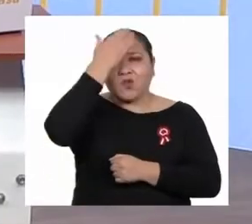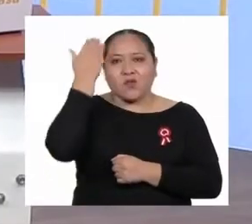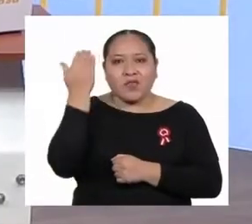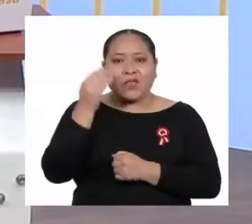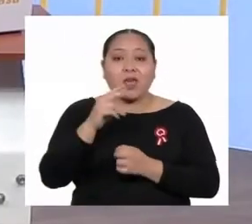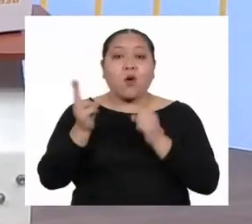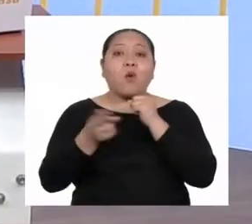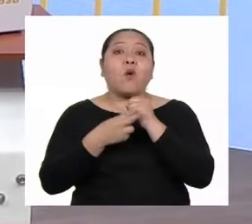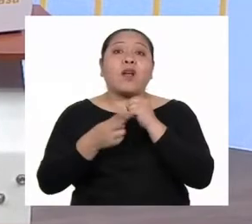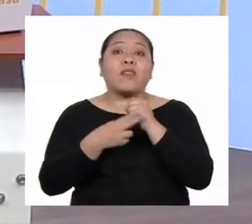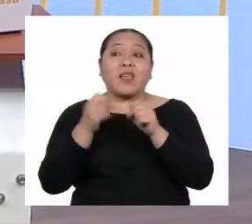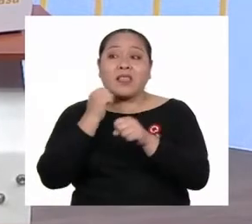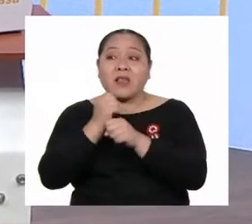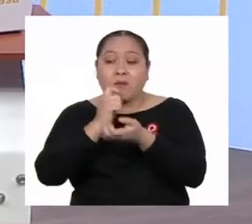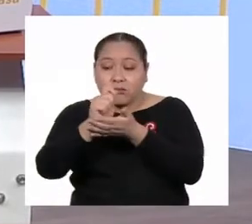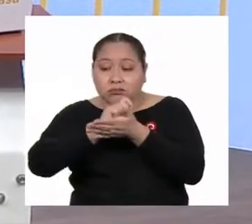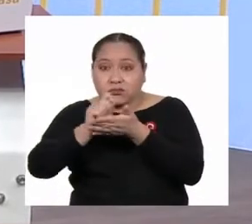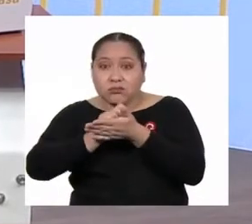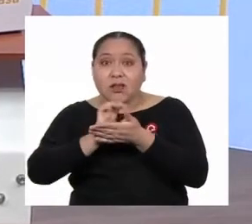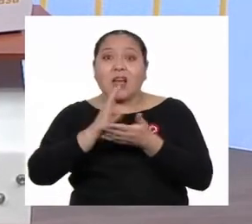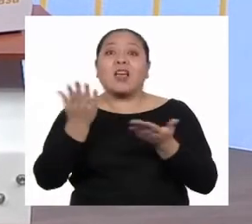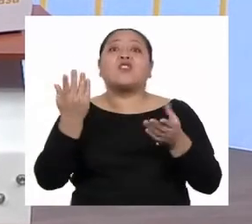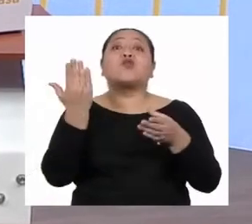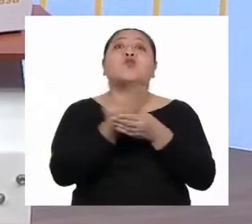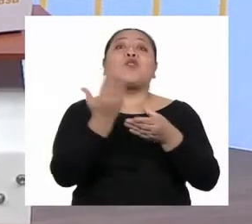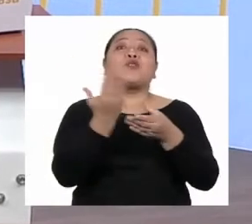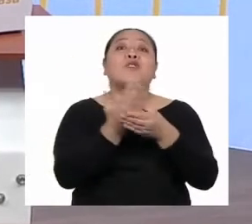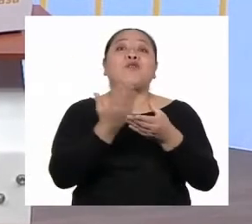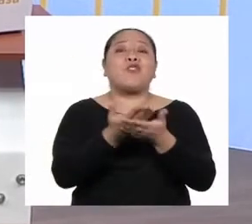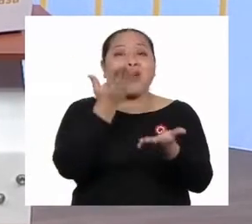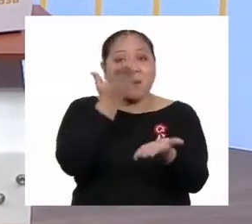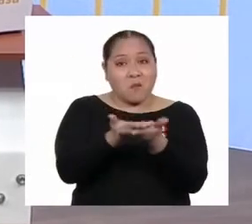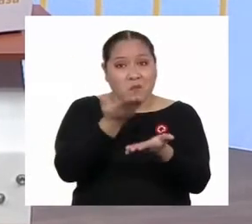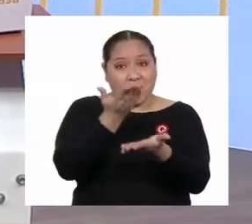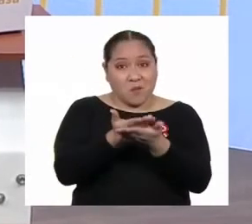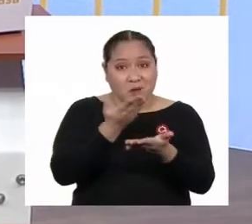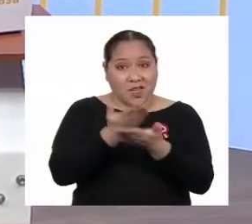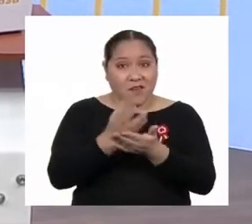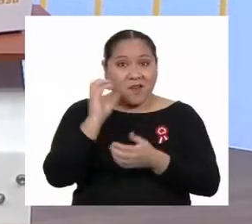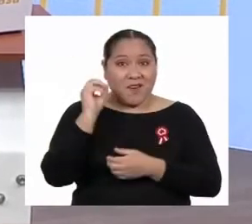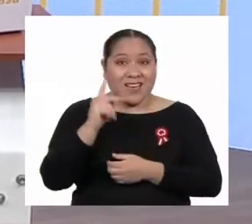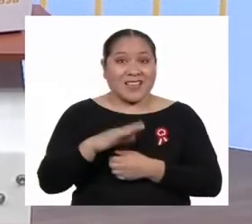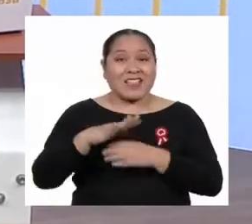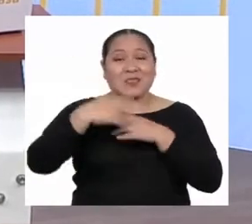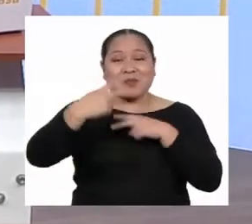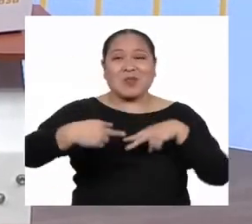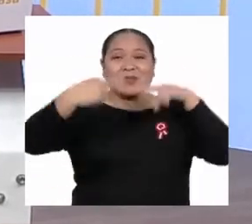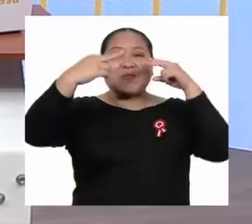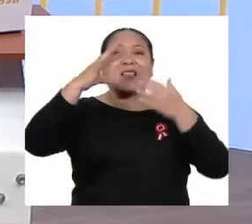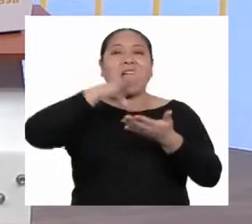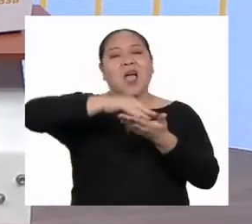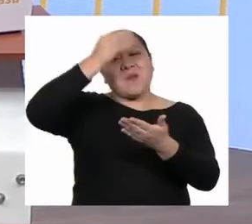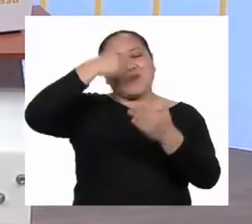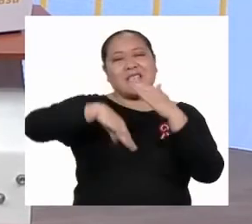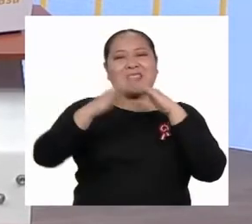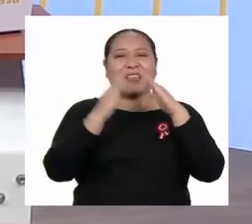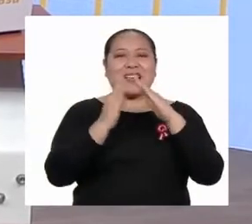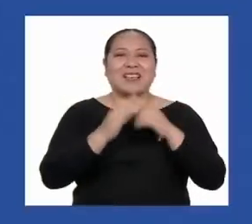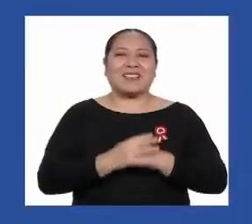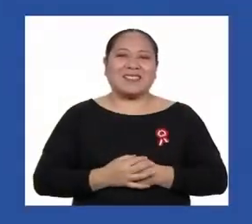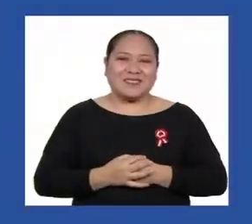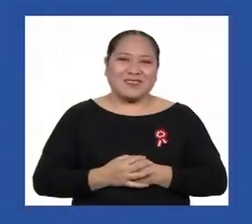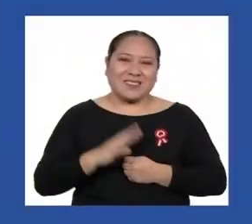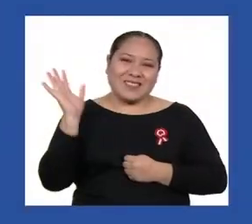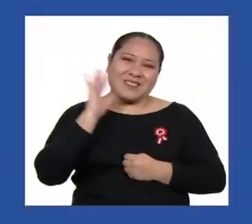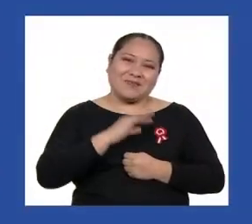su trabajo de la semana en su portafolio de evidencias, ¿sí? Nos vemos pronto en Aprendo en Casa.